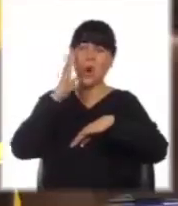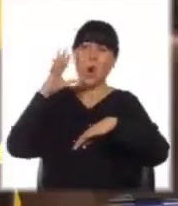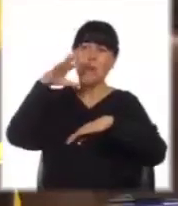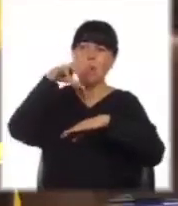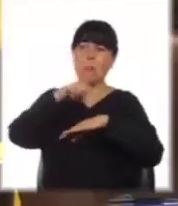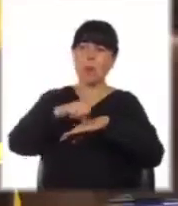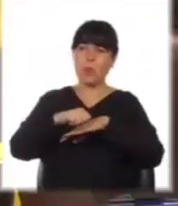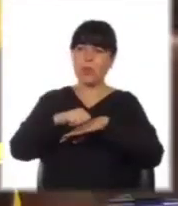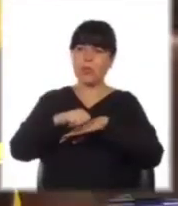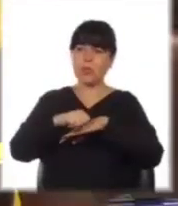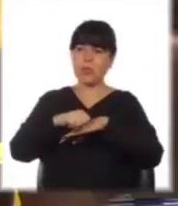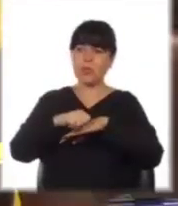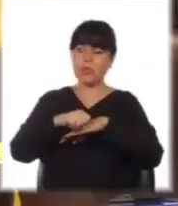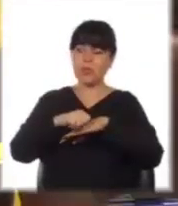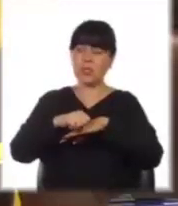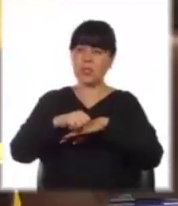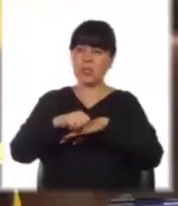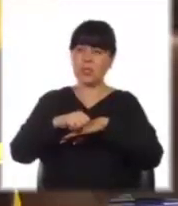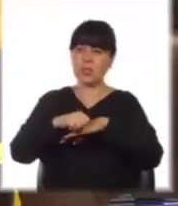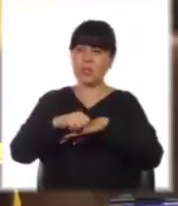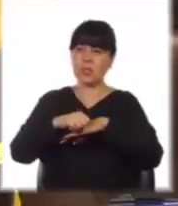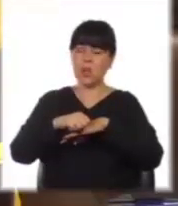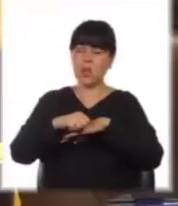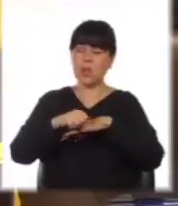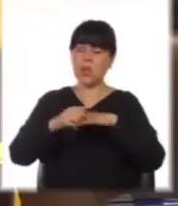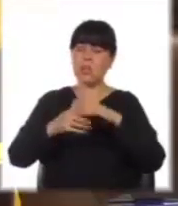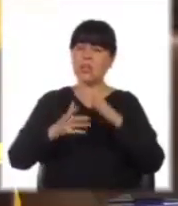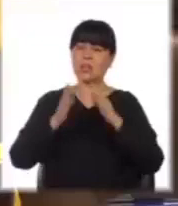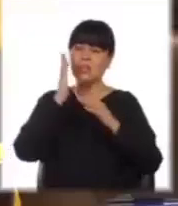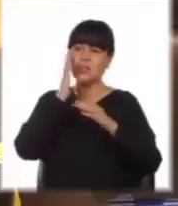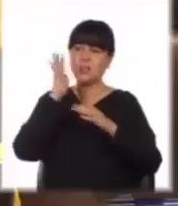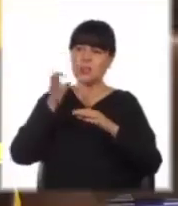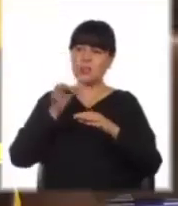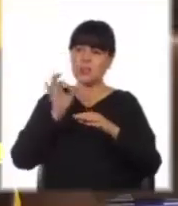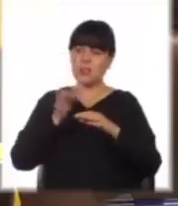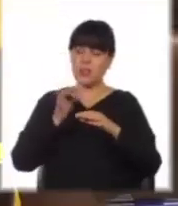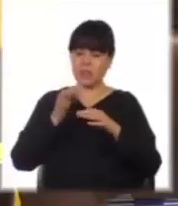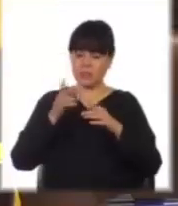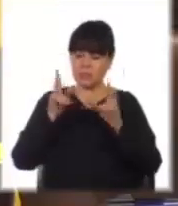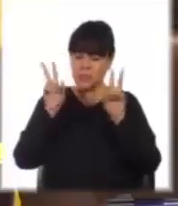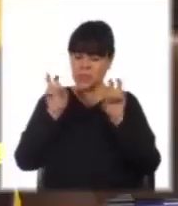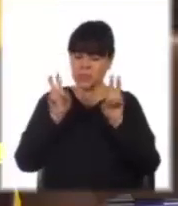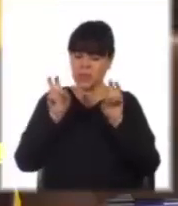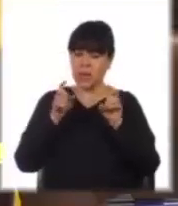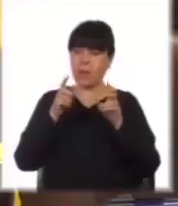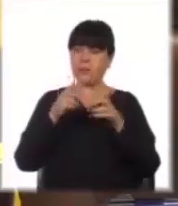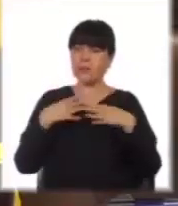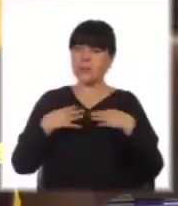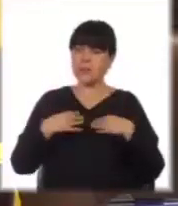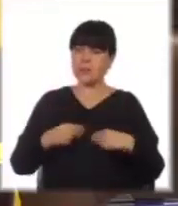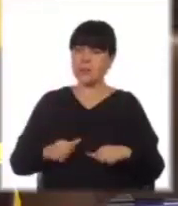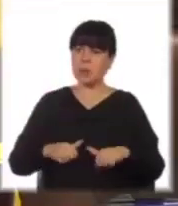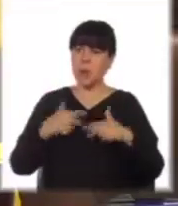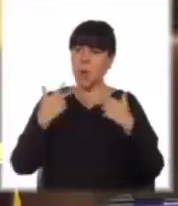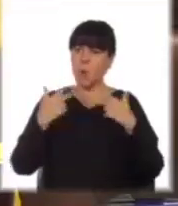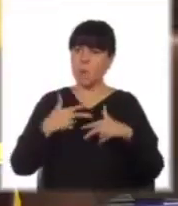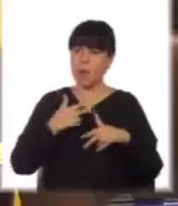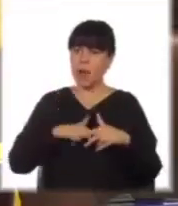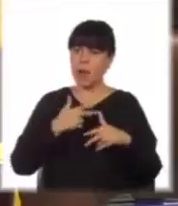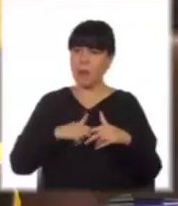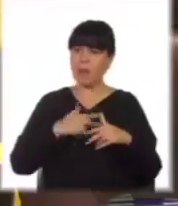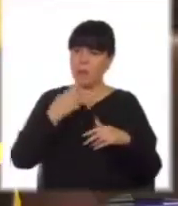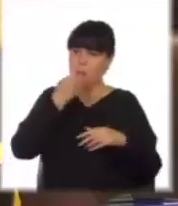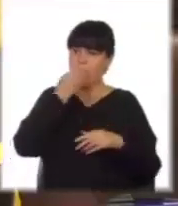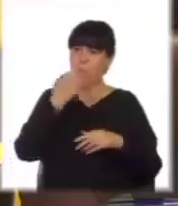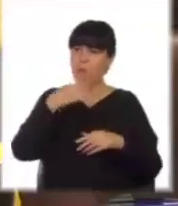comprometidos y que están a la altura de las circunstancias para atender situaciones sensibles, humanamente sensibles, lo hacen muy